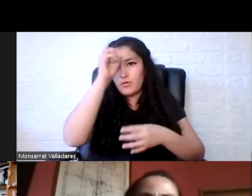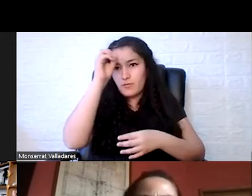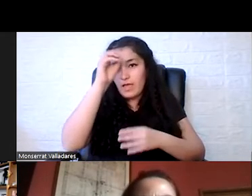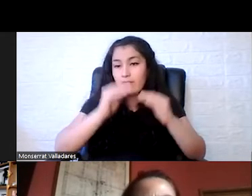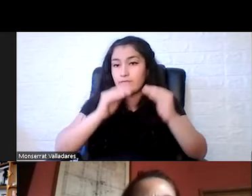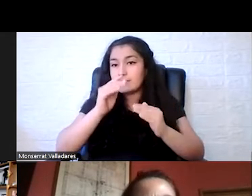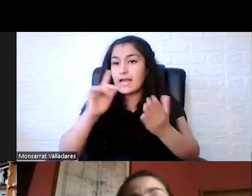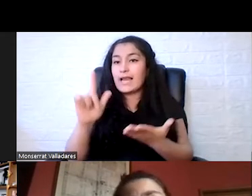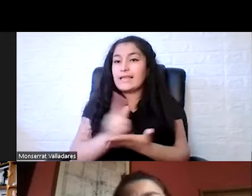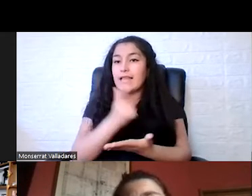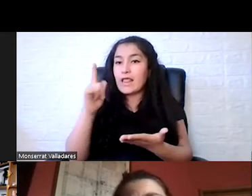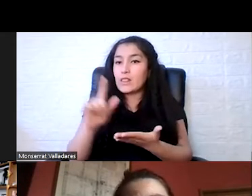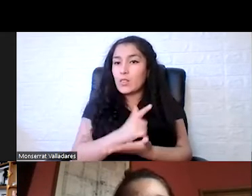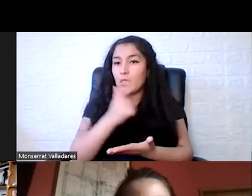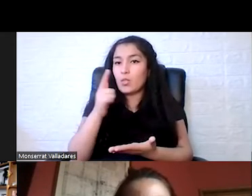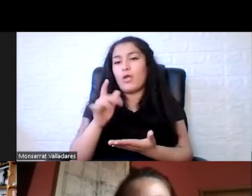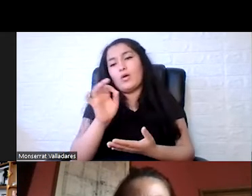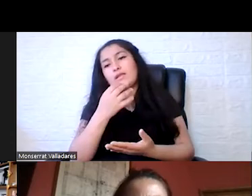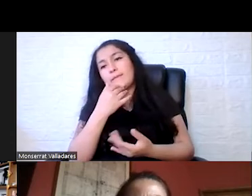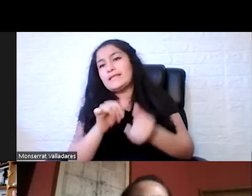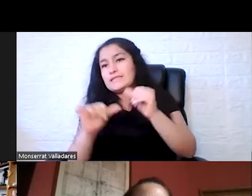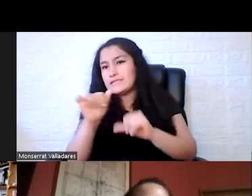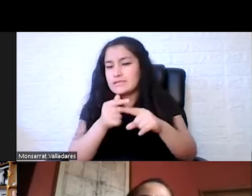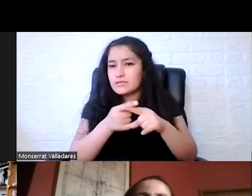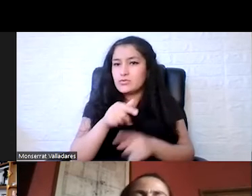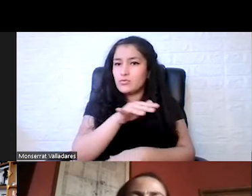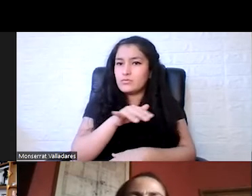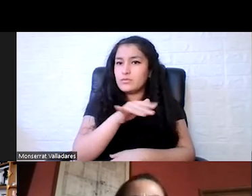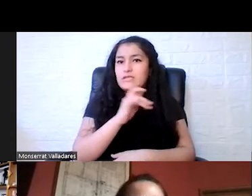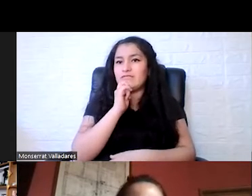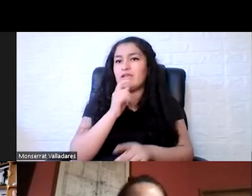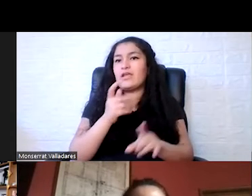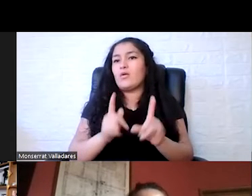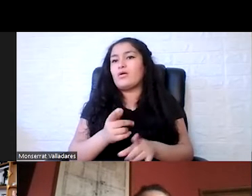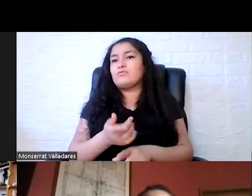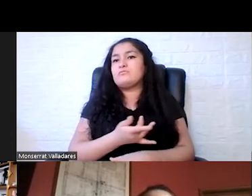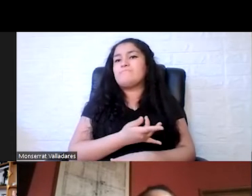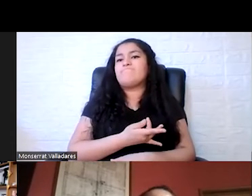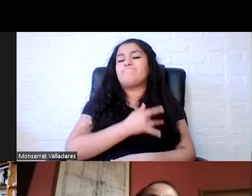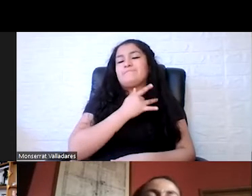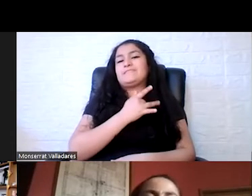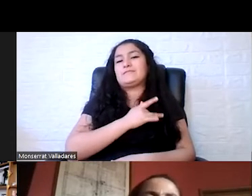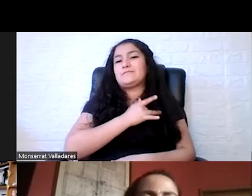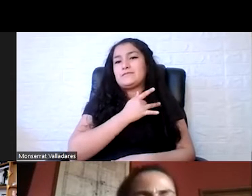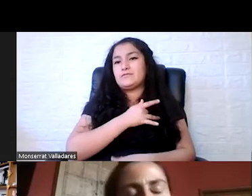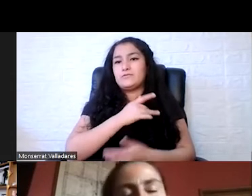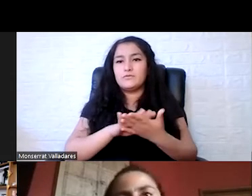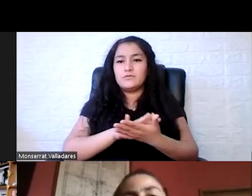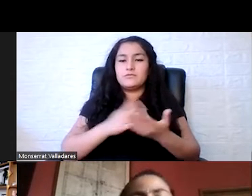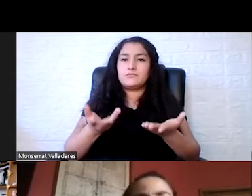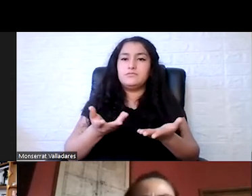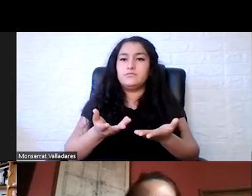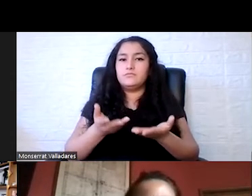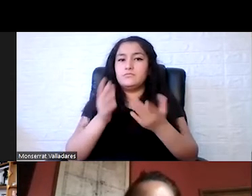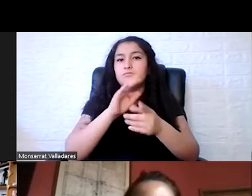tiende, las ciencias sociales quizás en particular, tienden a esa victimización, como... las mujeres y bueno,